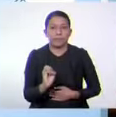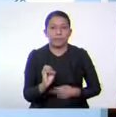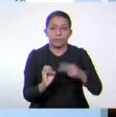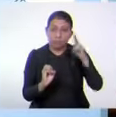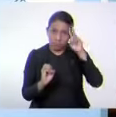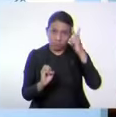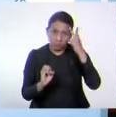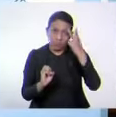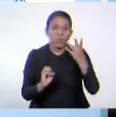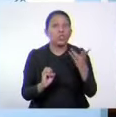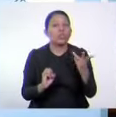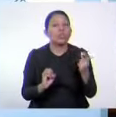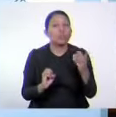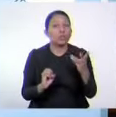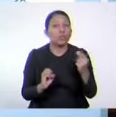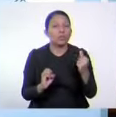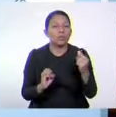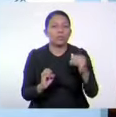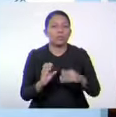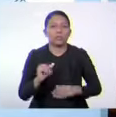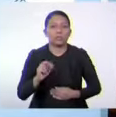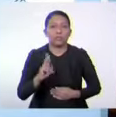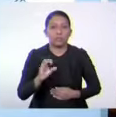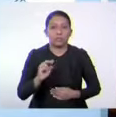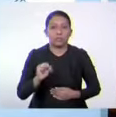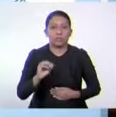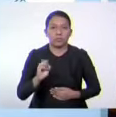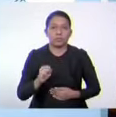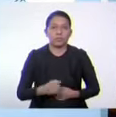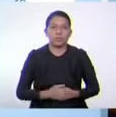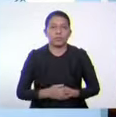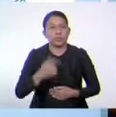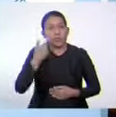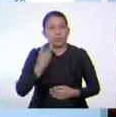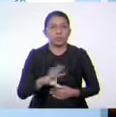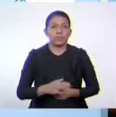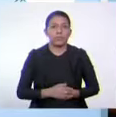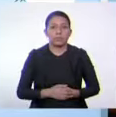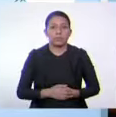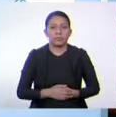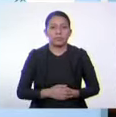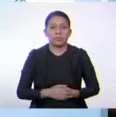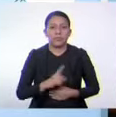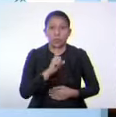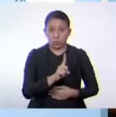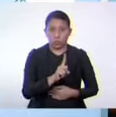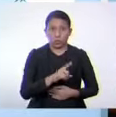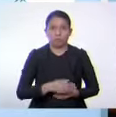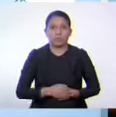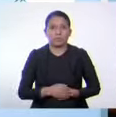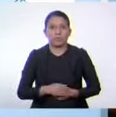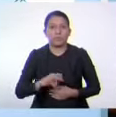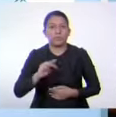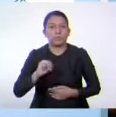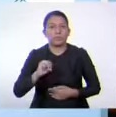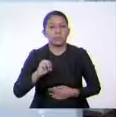al número de carbonos que tiene ese compuesto. Por ejemplo, si es 1, es met.